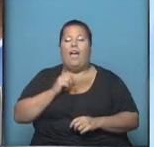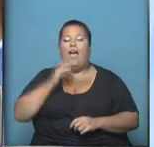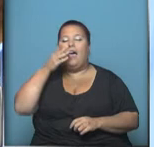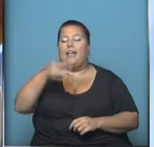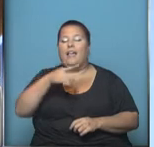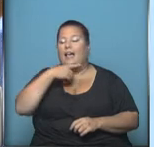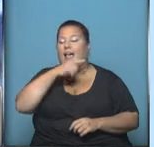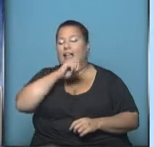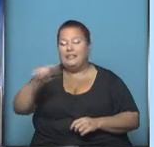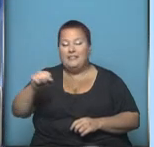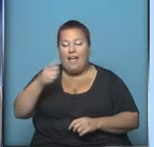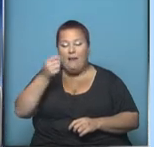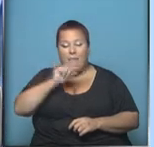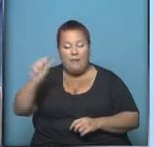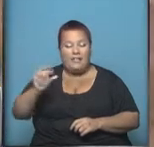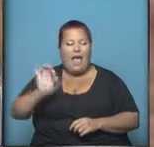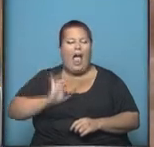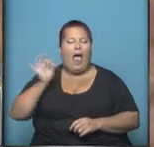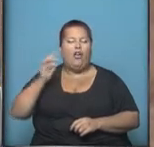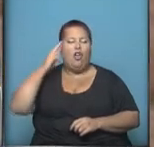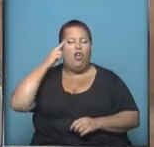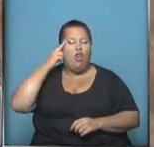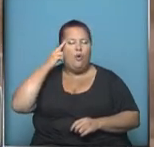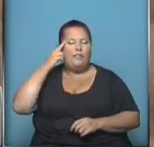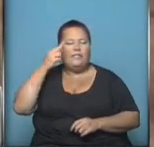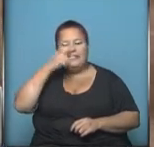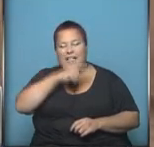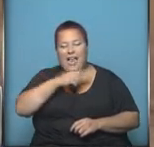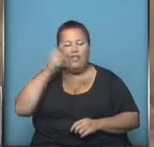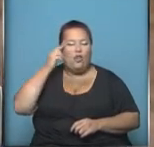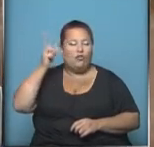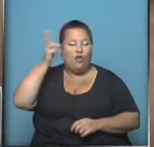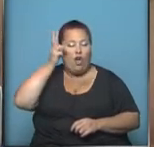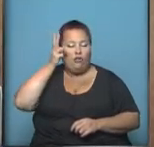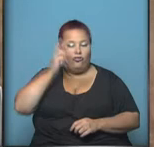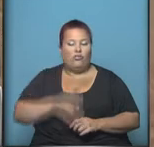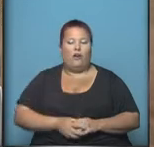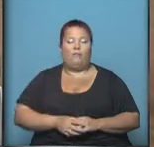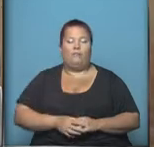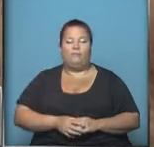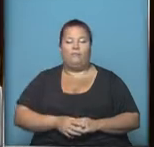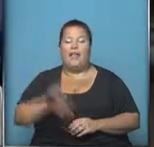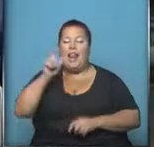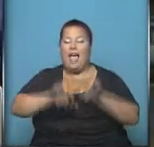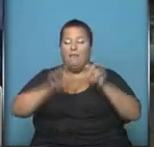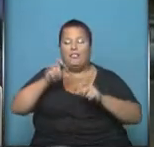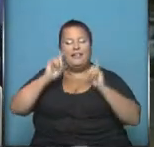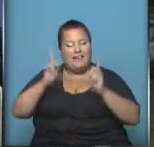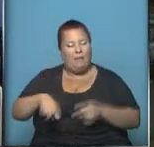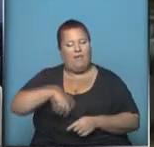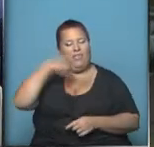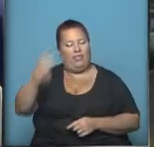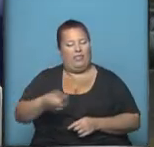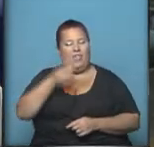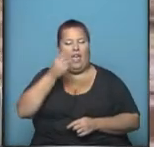con las financieras en el año 97 98 y esa gente también reciba